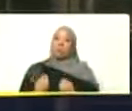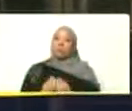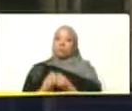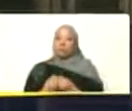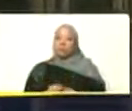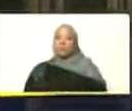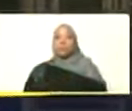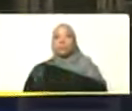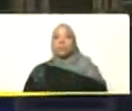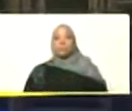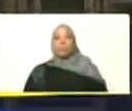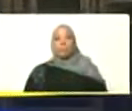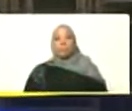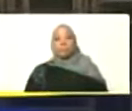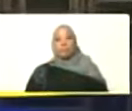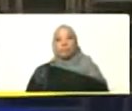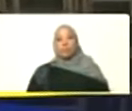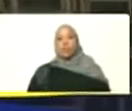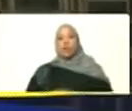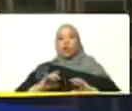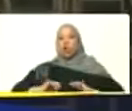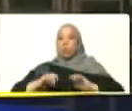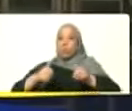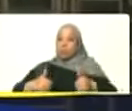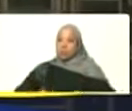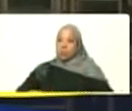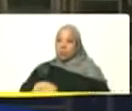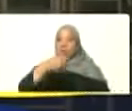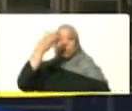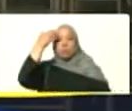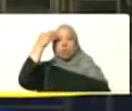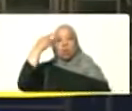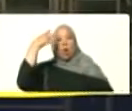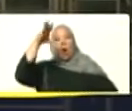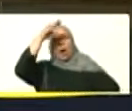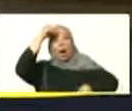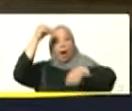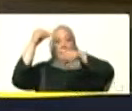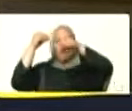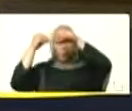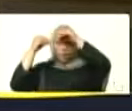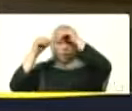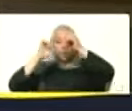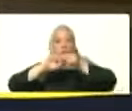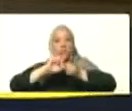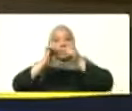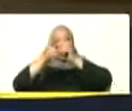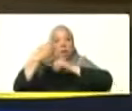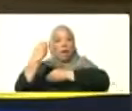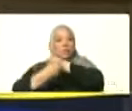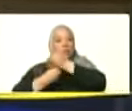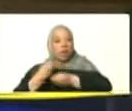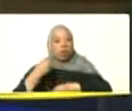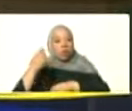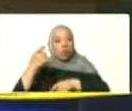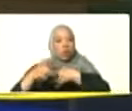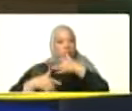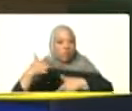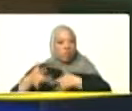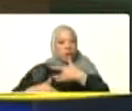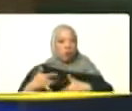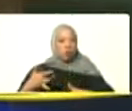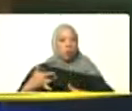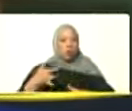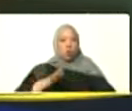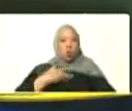construcción. Nosotros partimos de ese saber. Uno aprende a través del hacer, ¿verdad? Y yo creo que se